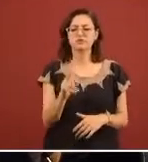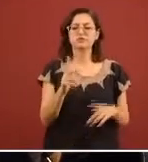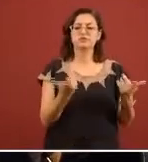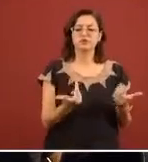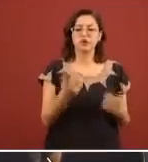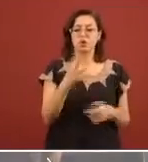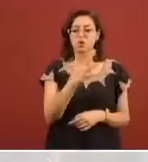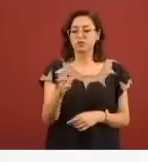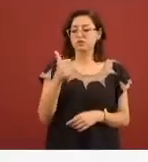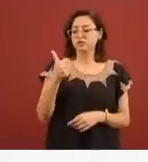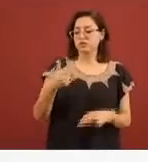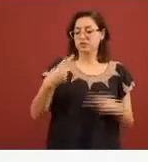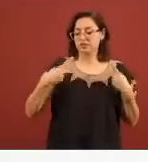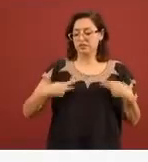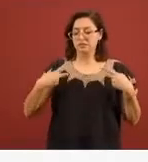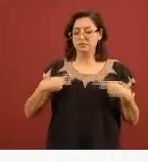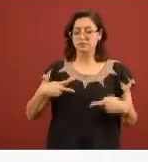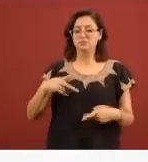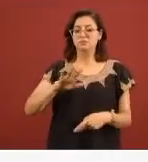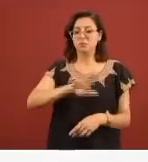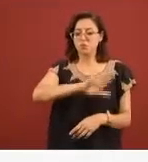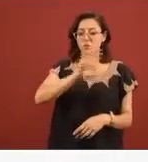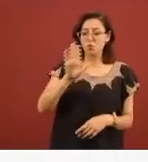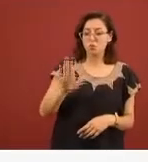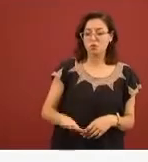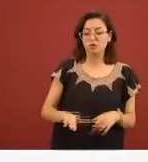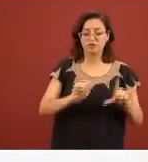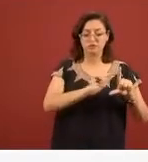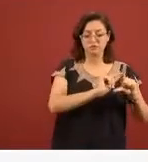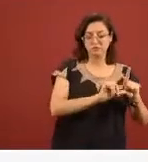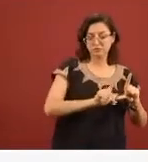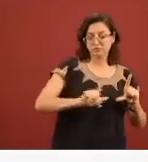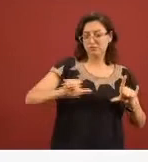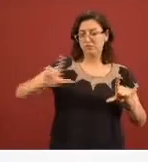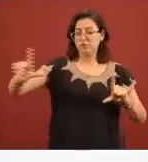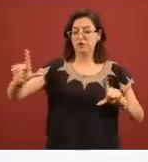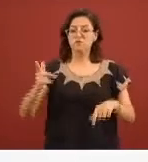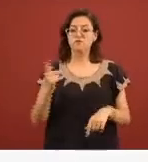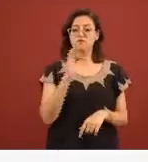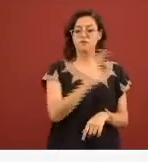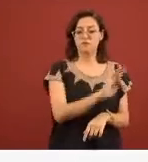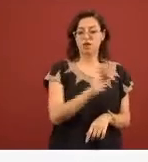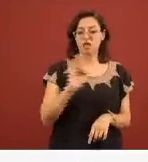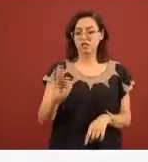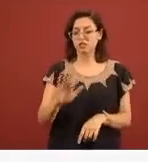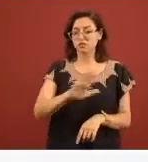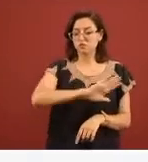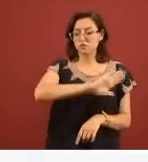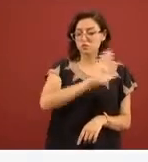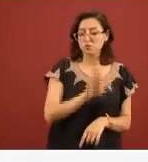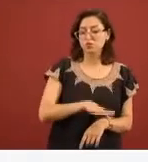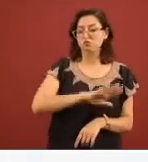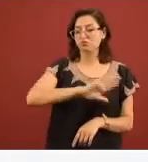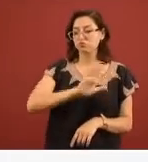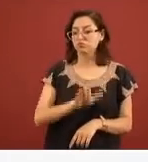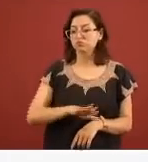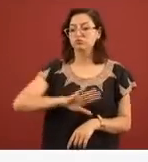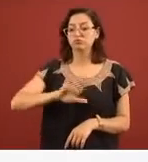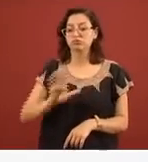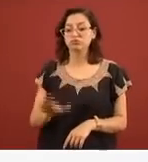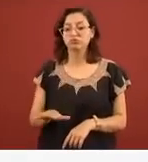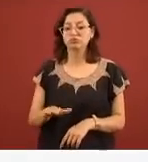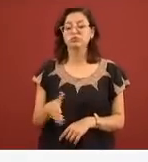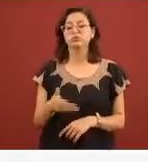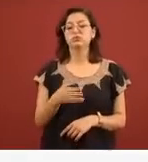distribución de estos 406 defunciones, ahora presentadas por la fecha de defunción, es decir, la fecha en la que ocurrió